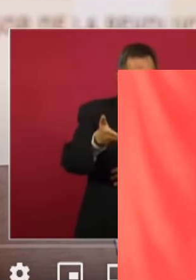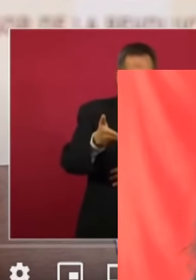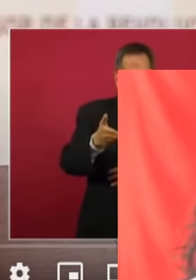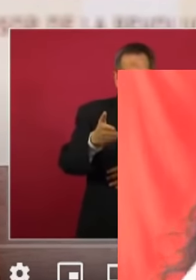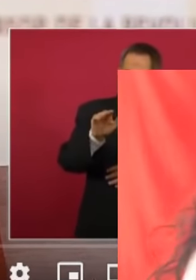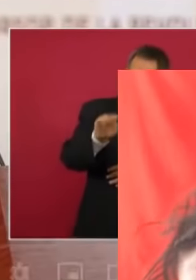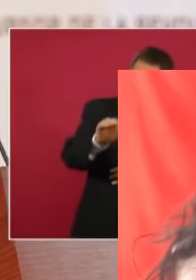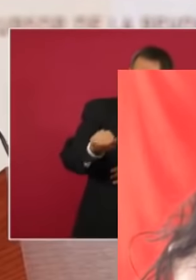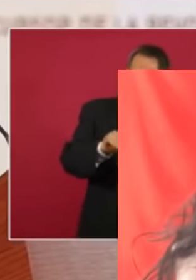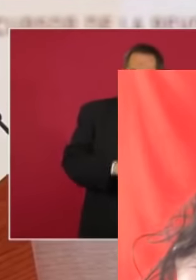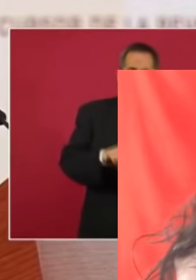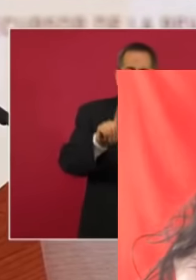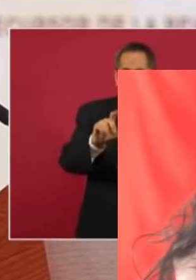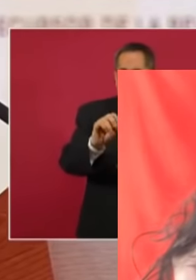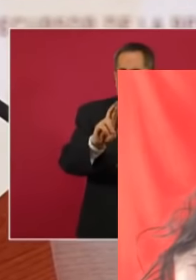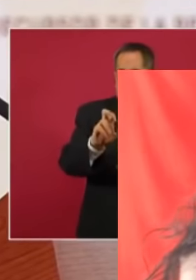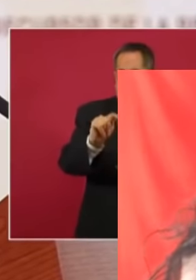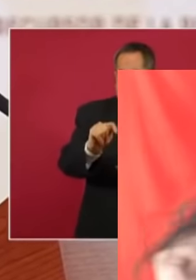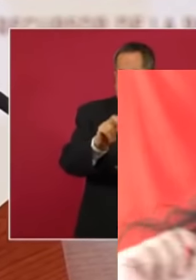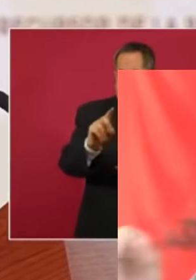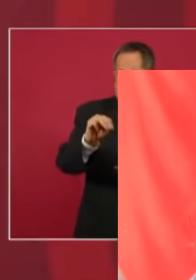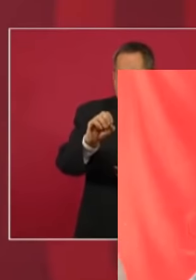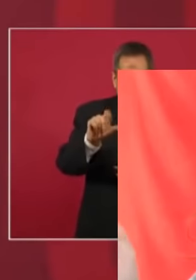A lo de Mola,